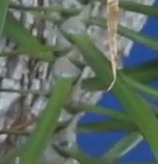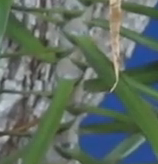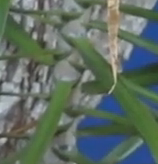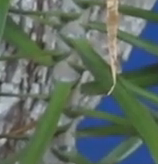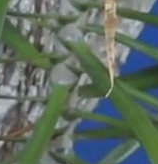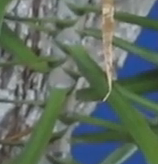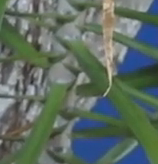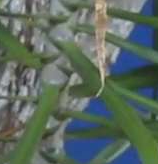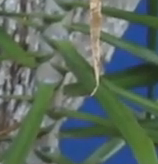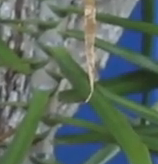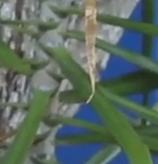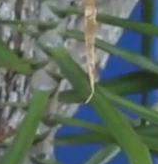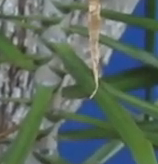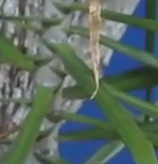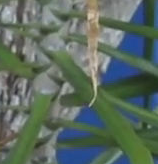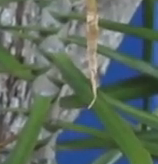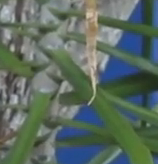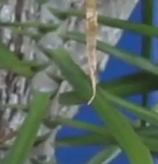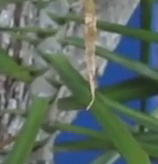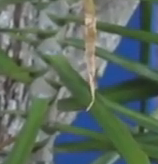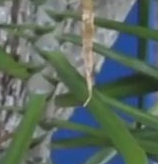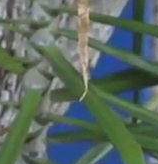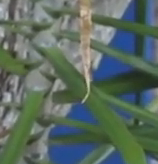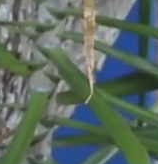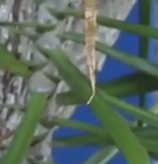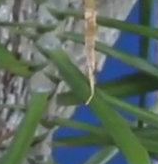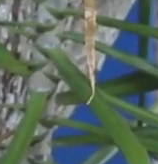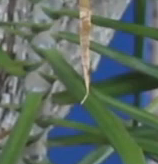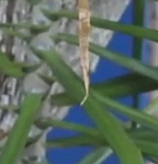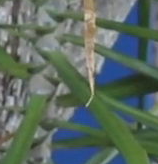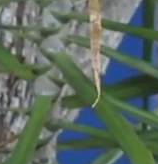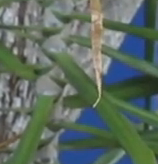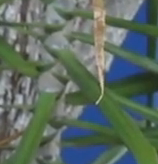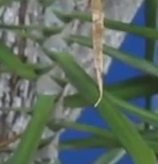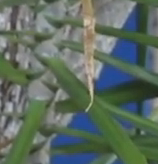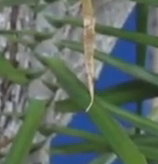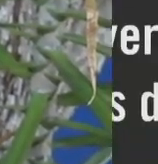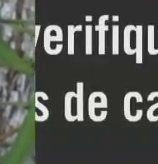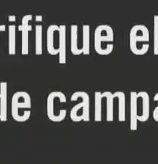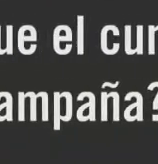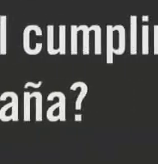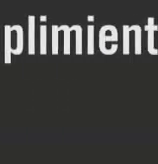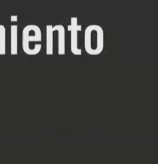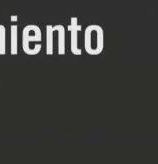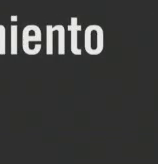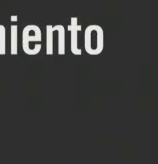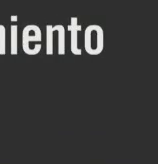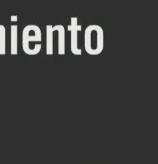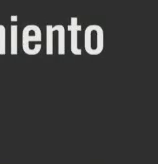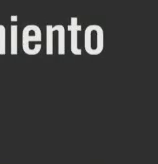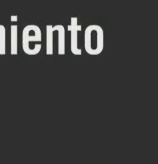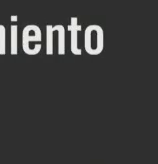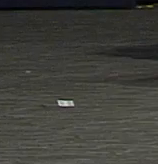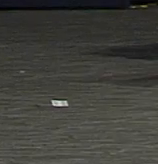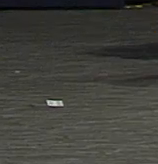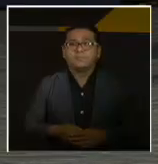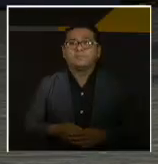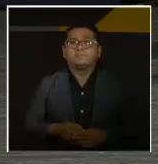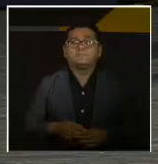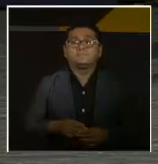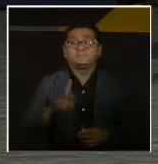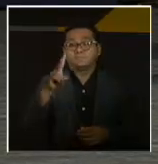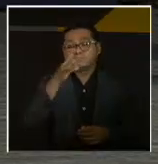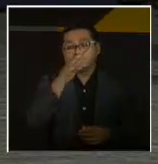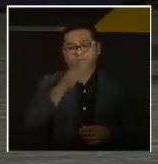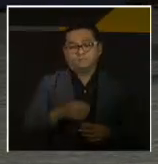¿Estaría dispuesto a contar con la participación de un observatorio ciudadano que verifique el cumplimiento de sus promesas de campaña? Adelante, candidato, tiene